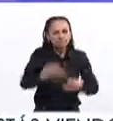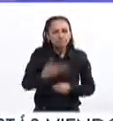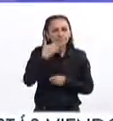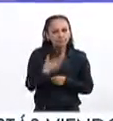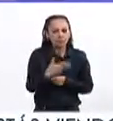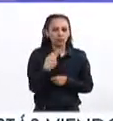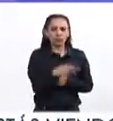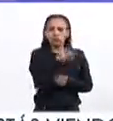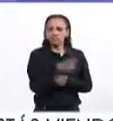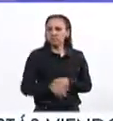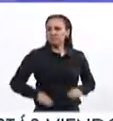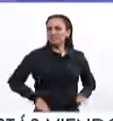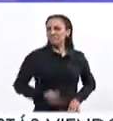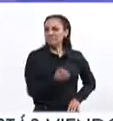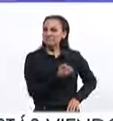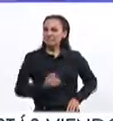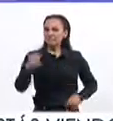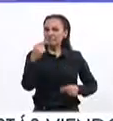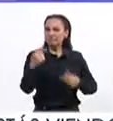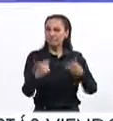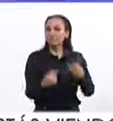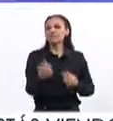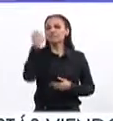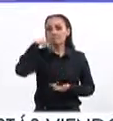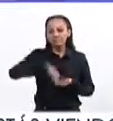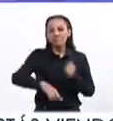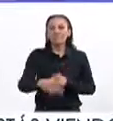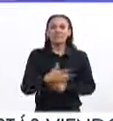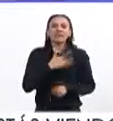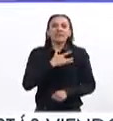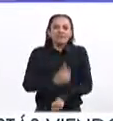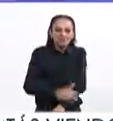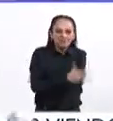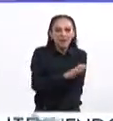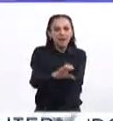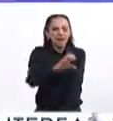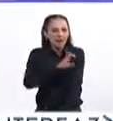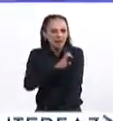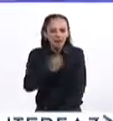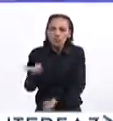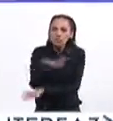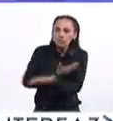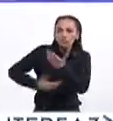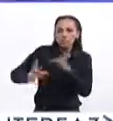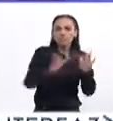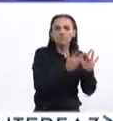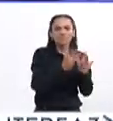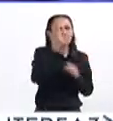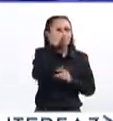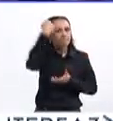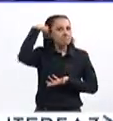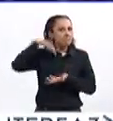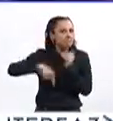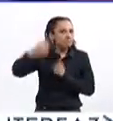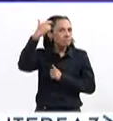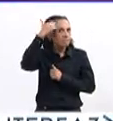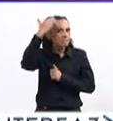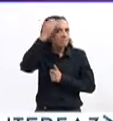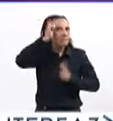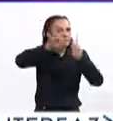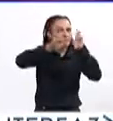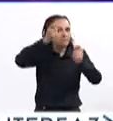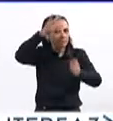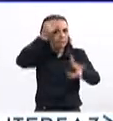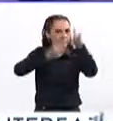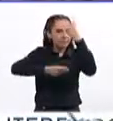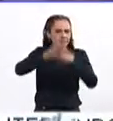de sus potencialidades, tanto afectivas, ¿no? Sociales, cognitivas, ¿no? Etcétera. Nunca, o a lo mejor alguien puede decir, ¿cuál es